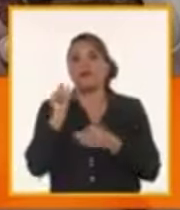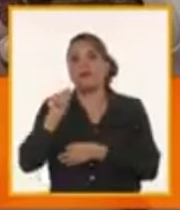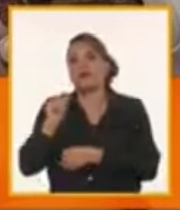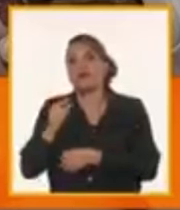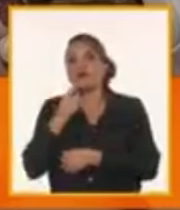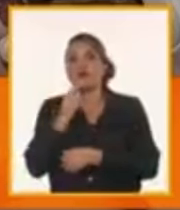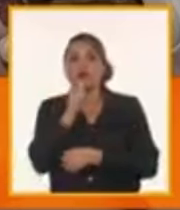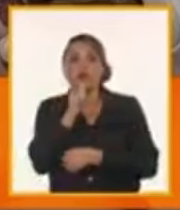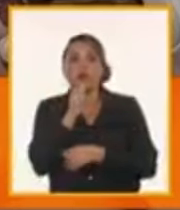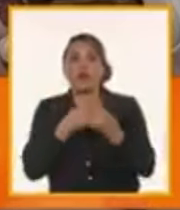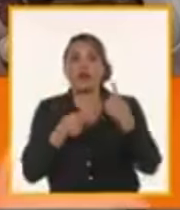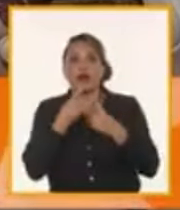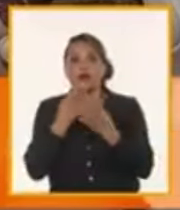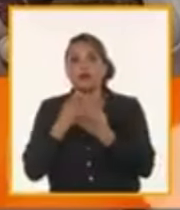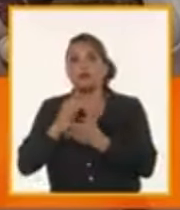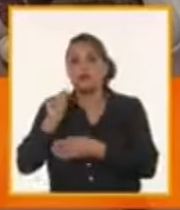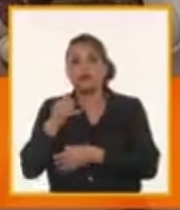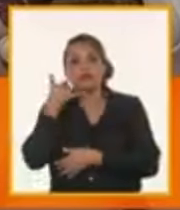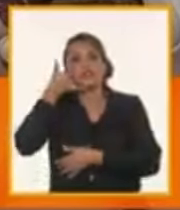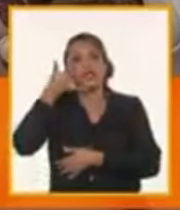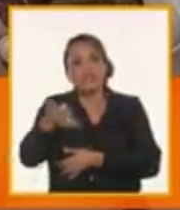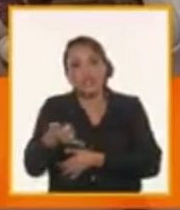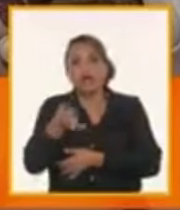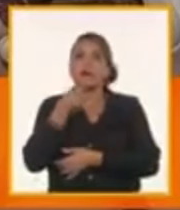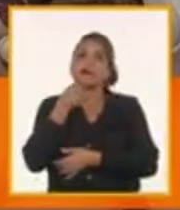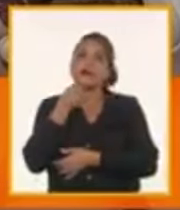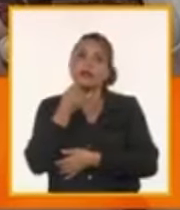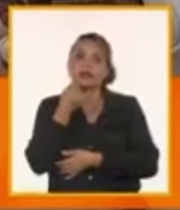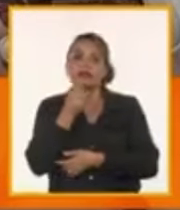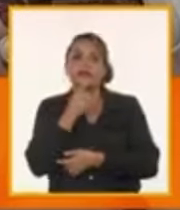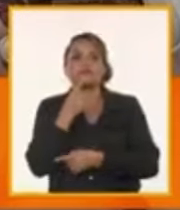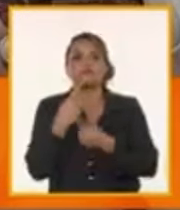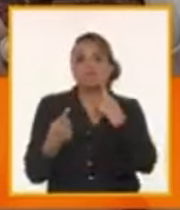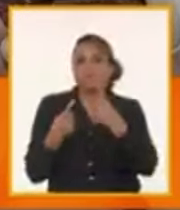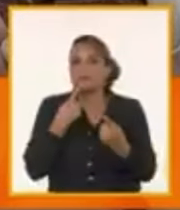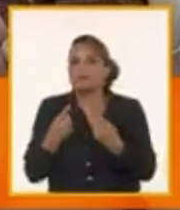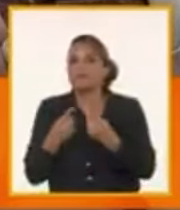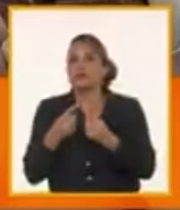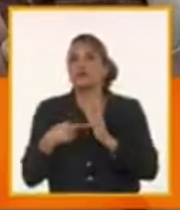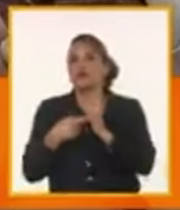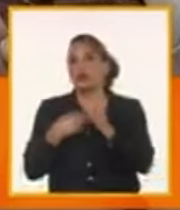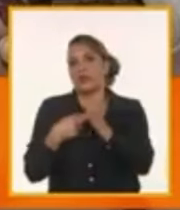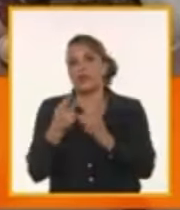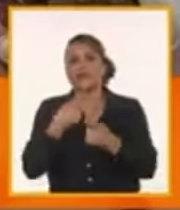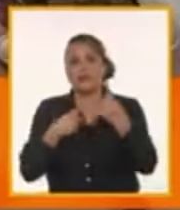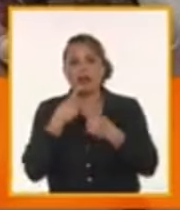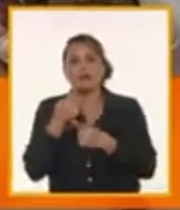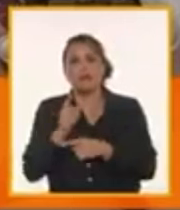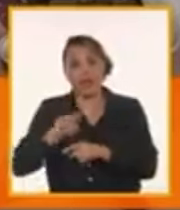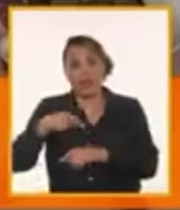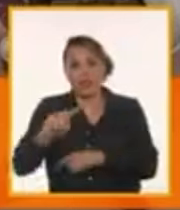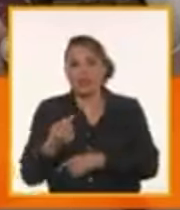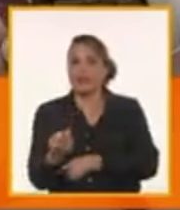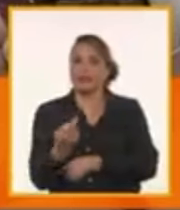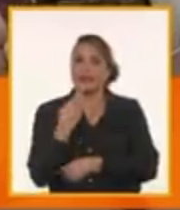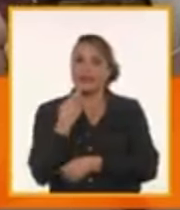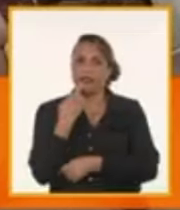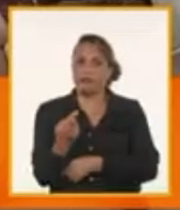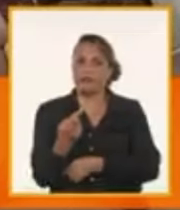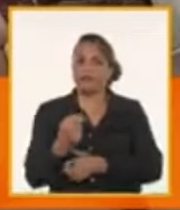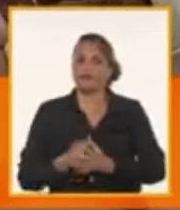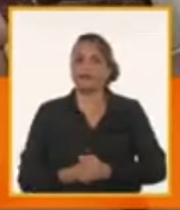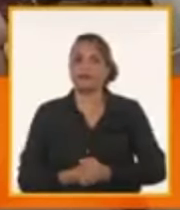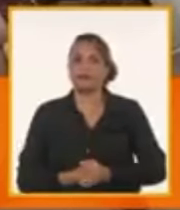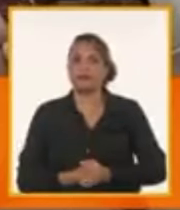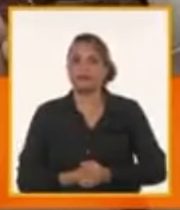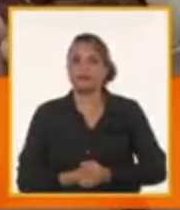estudiantes y los profesores puedan también pues Llamar dar sus opiniones sus sugerencias que las tendremos en cuenta mañana en nuestra emisión de la mesa